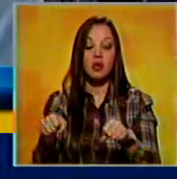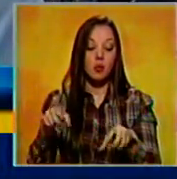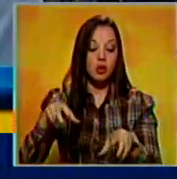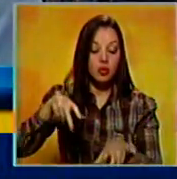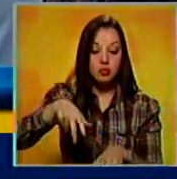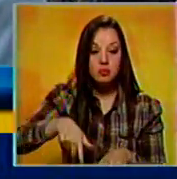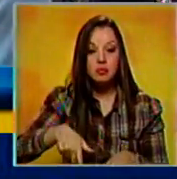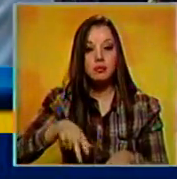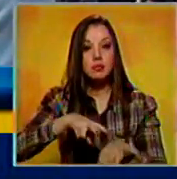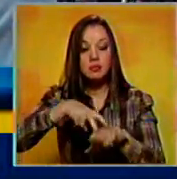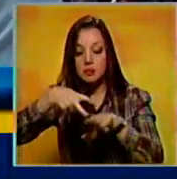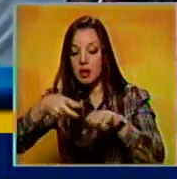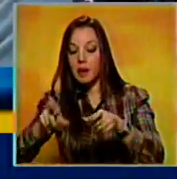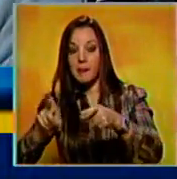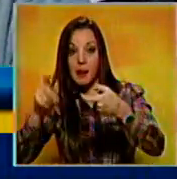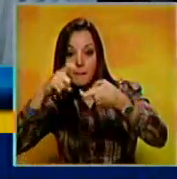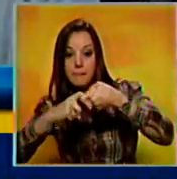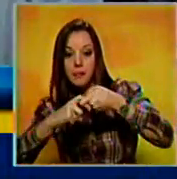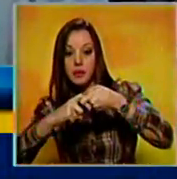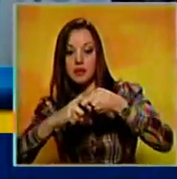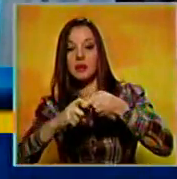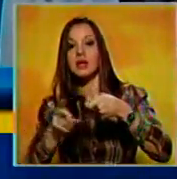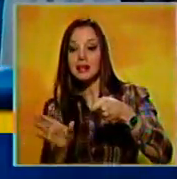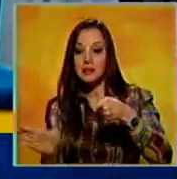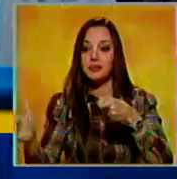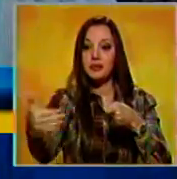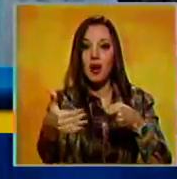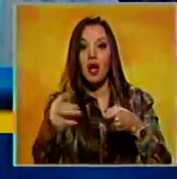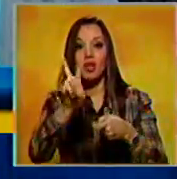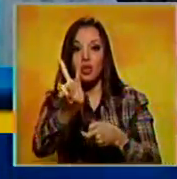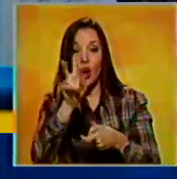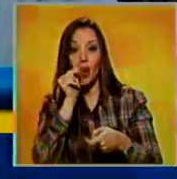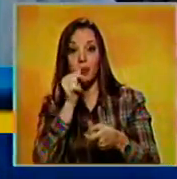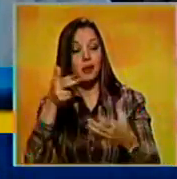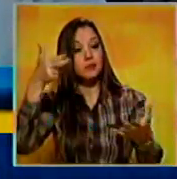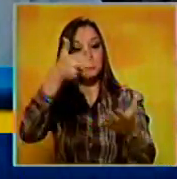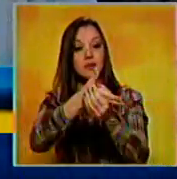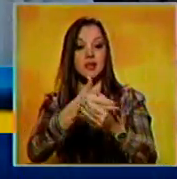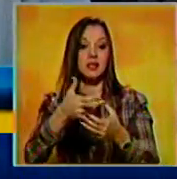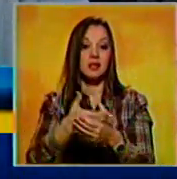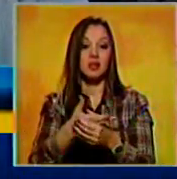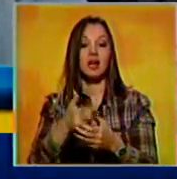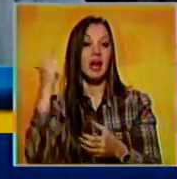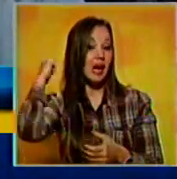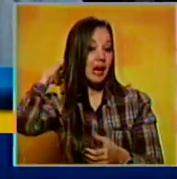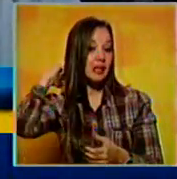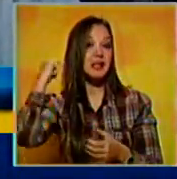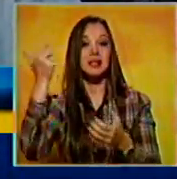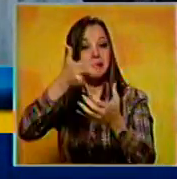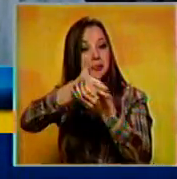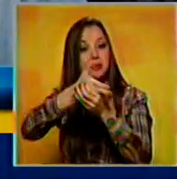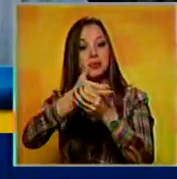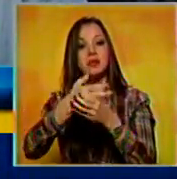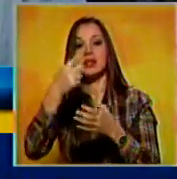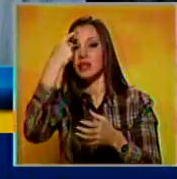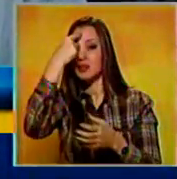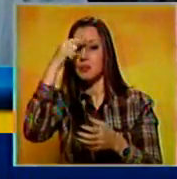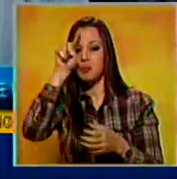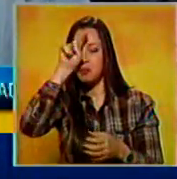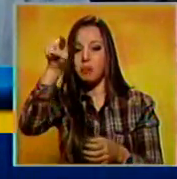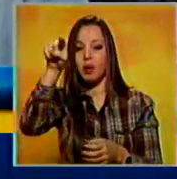para ponerle el candado, llegaron dos tipos y le dieron un tiro por acá y le salió por